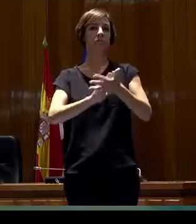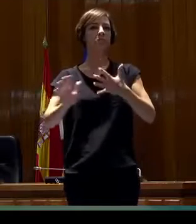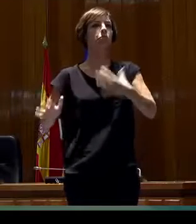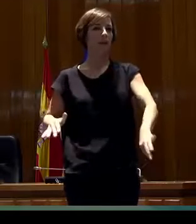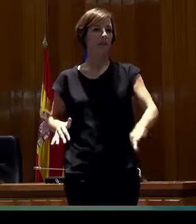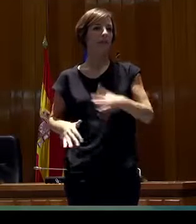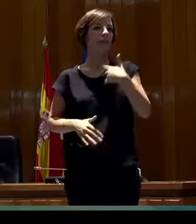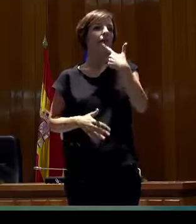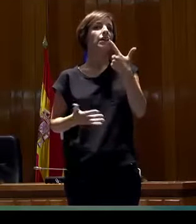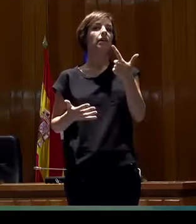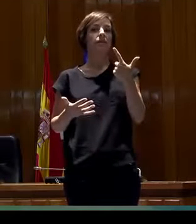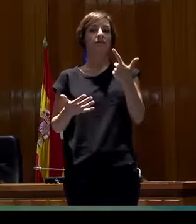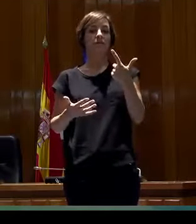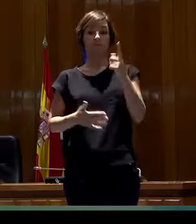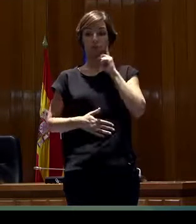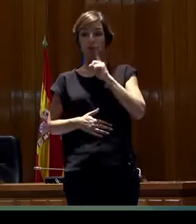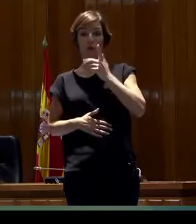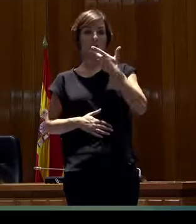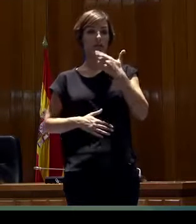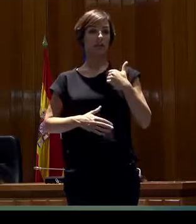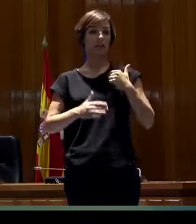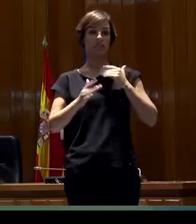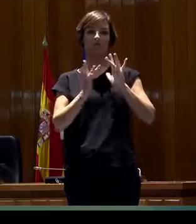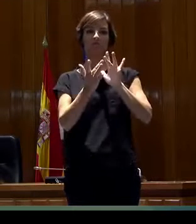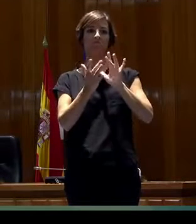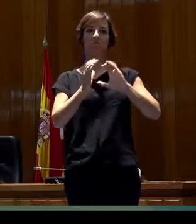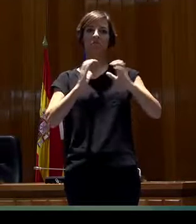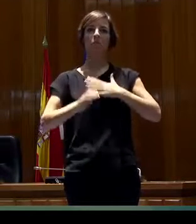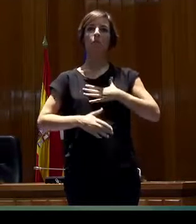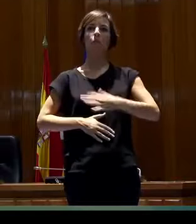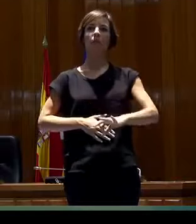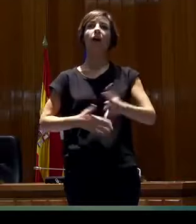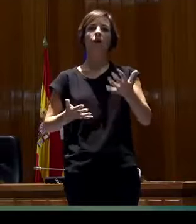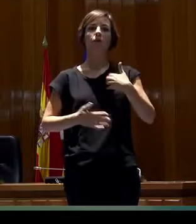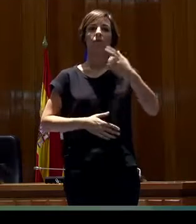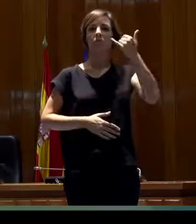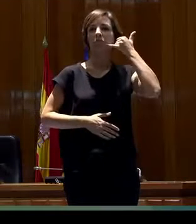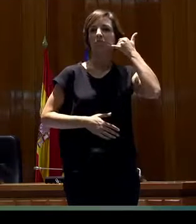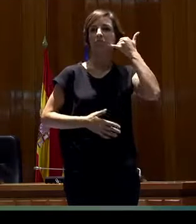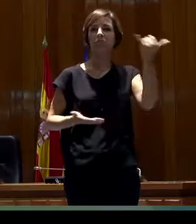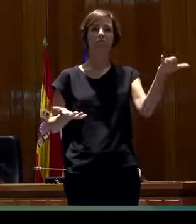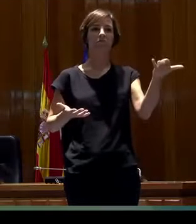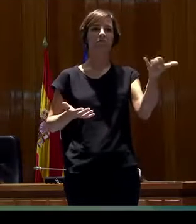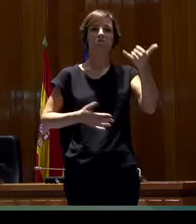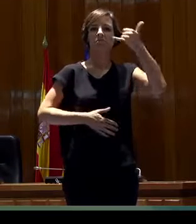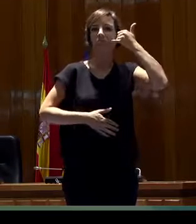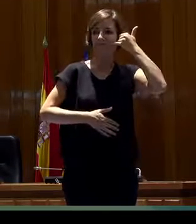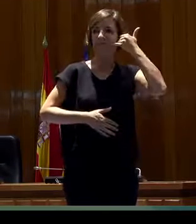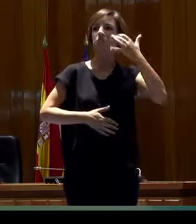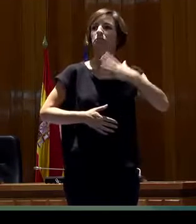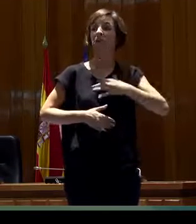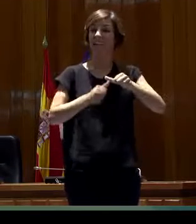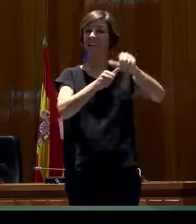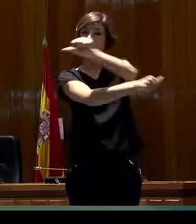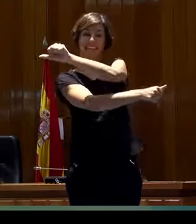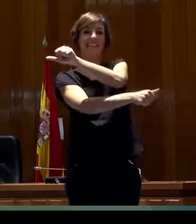la comunicación de personas sordas y oyentes por el canal telefónico, por el acceso a las comunicaciones telefónicas, que hasta ahora